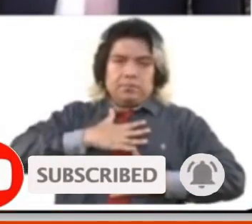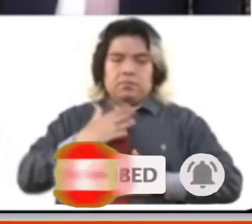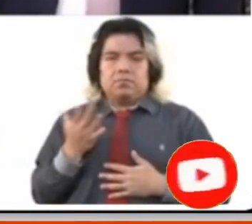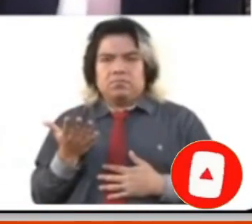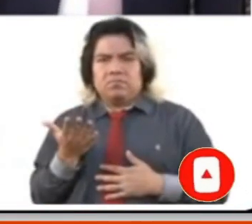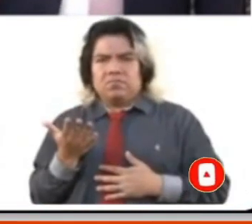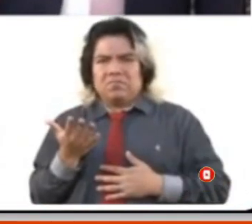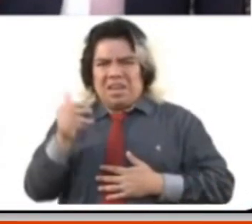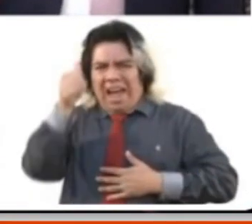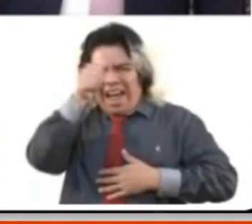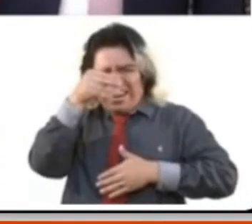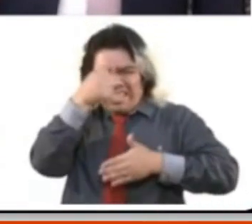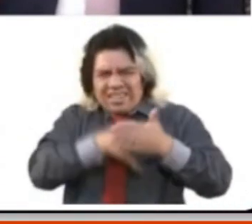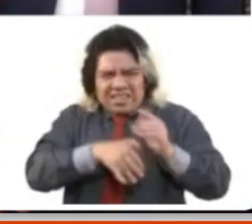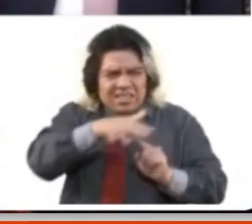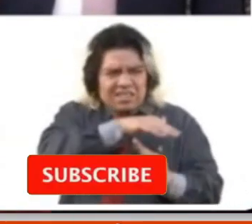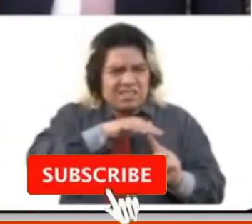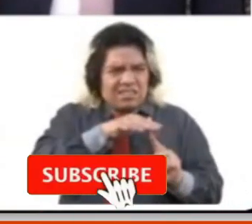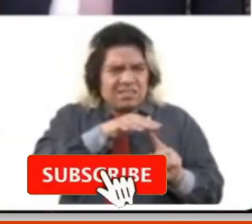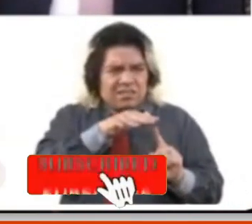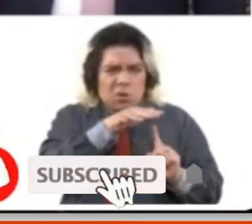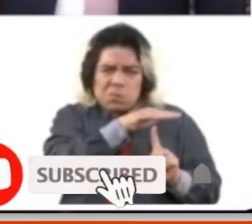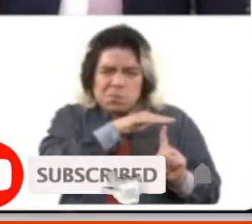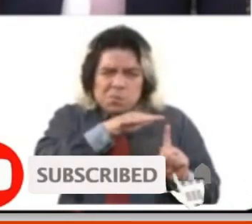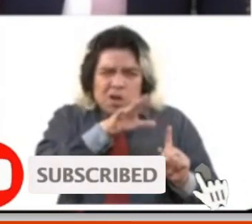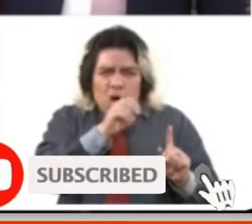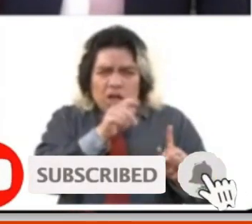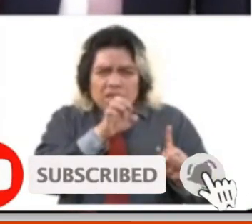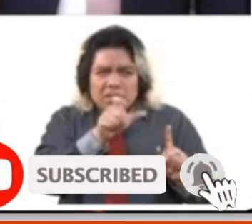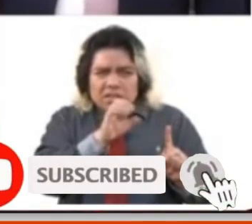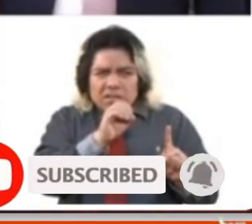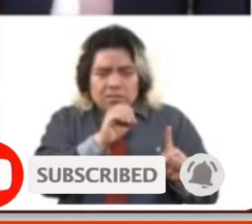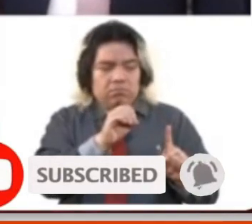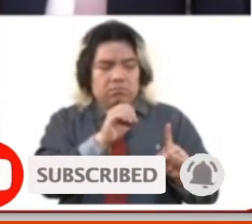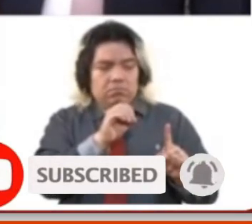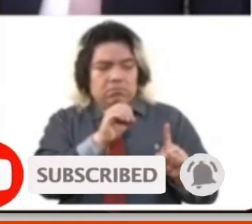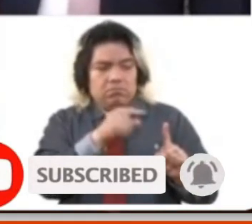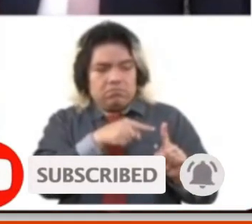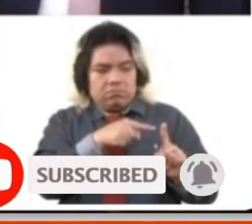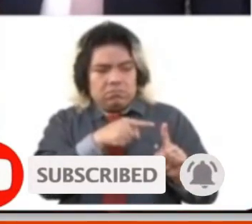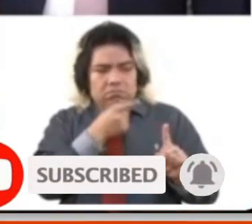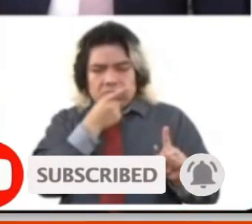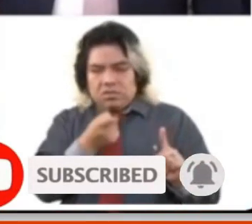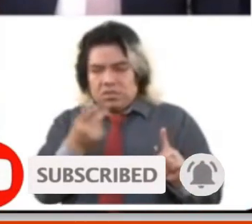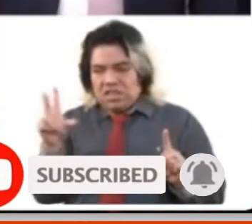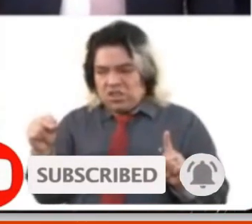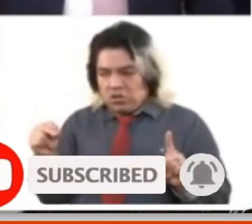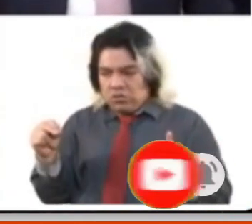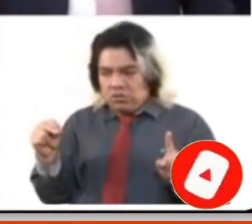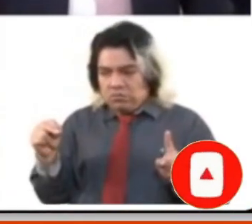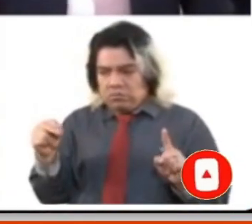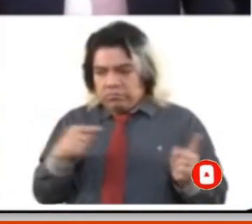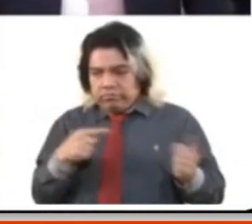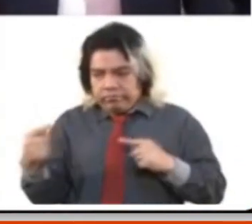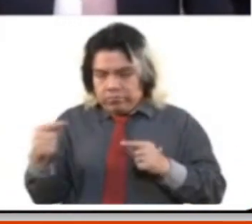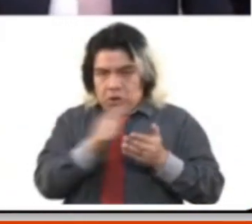es, ¿cómo que analice el contexto? ¿Qué quiere decir el contexto? O sea, si ya claramente se había dicho, pues no incurrieron de